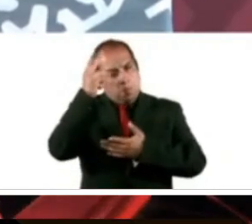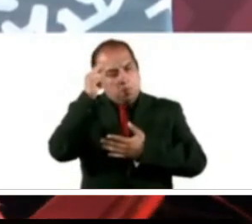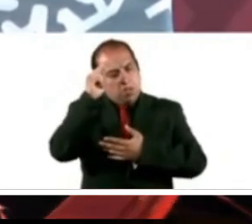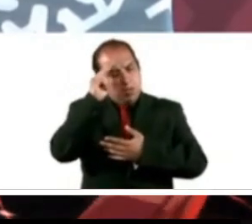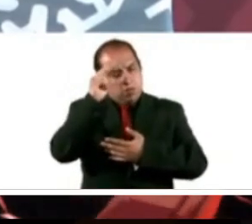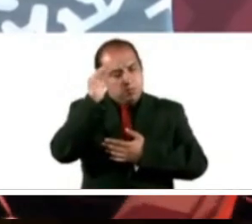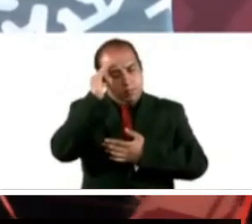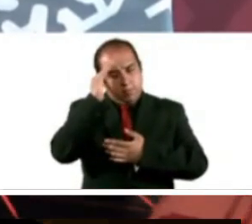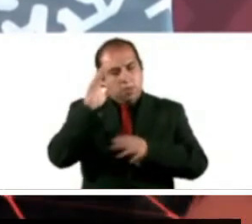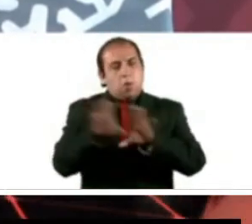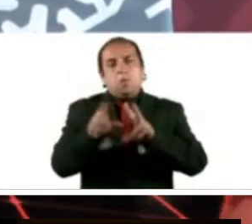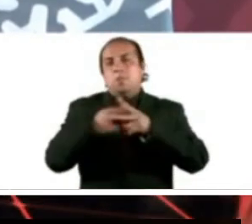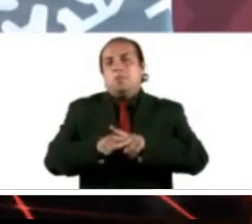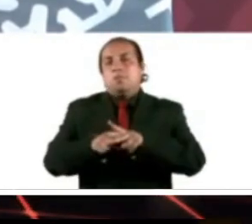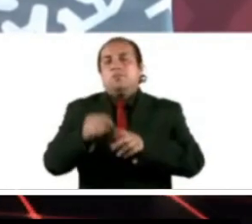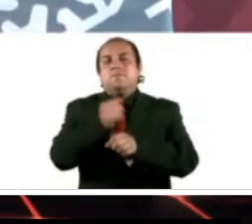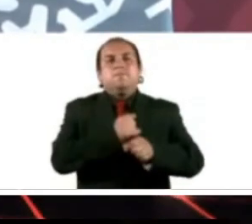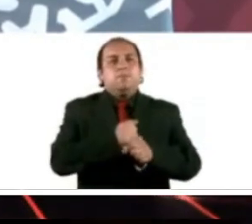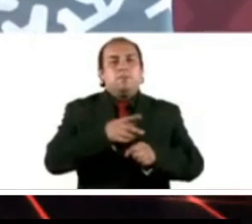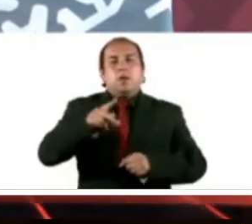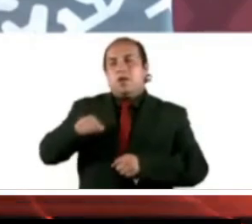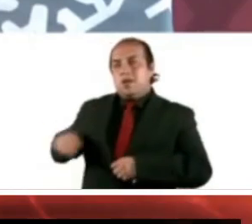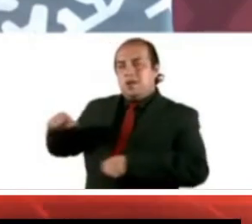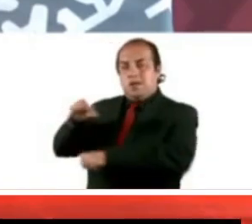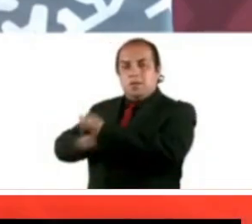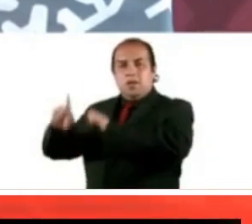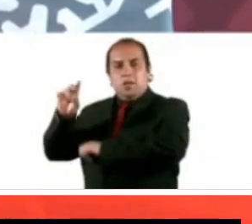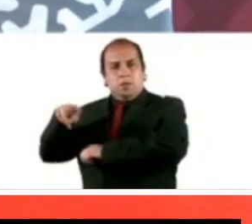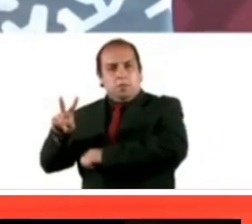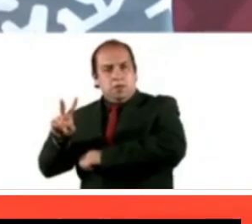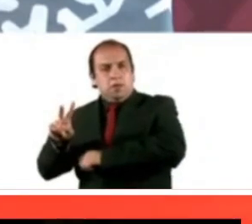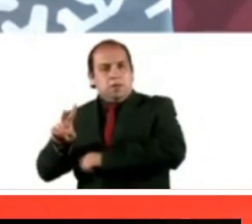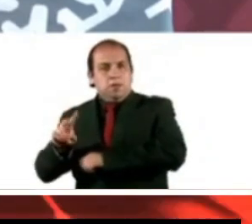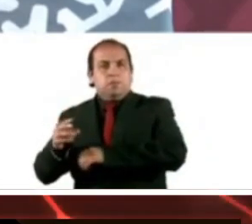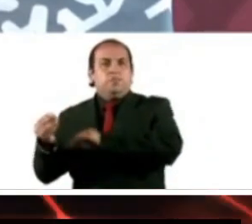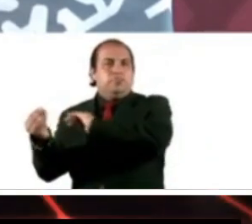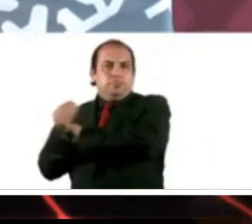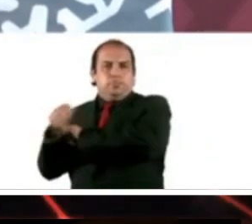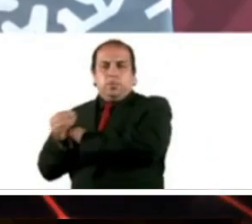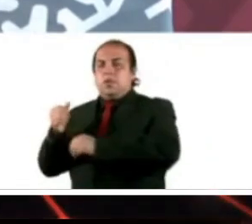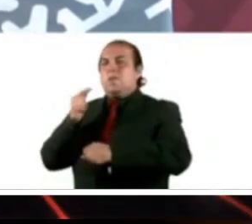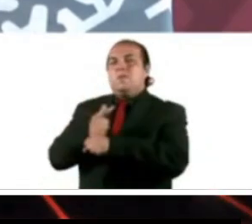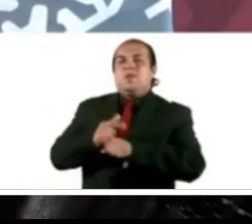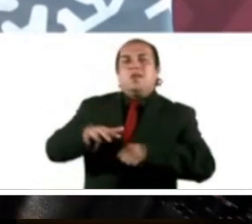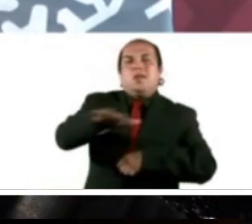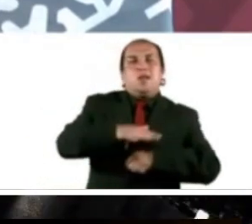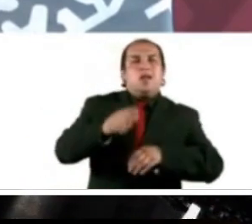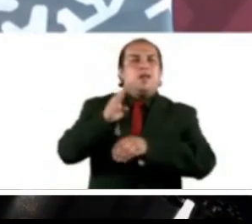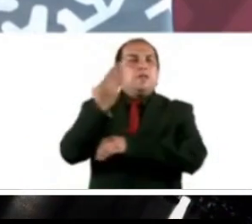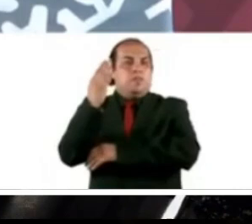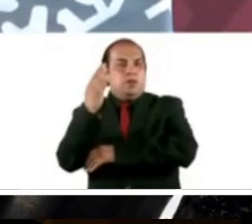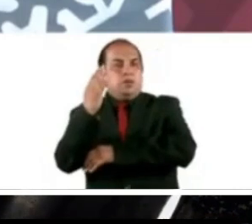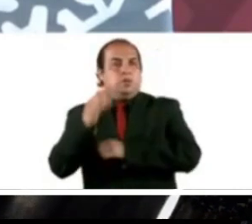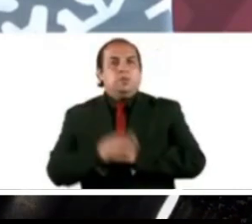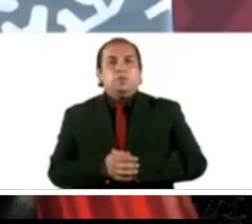la investigación, pero la empresa DNB no tomó en cuenta los hallazgos del tramo espejo, y no solo no los tomó en